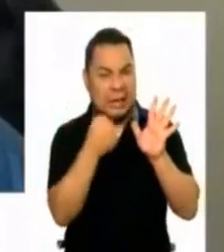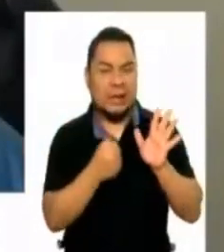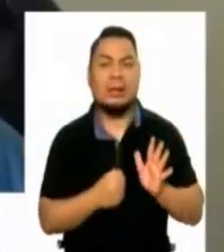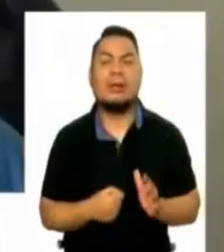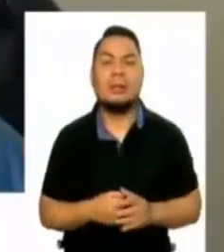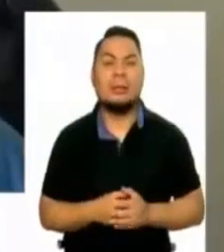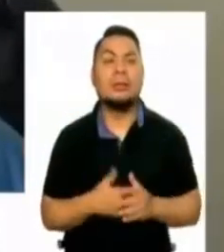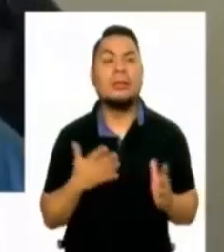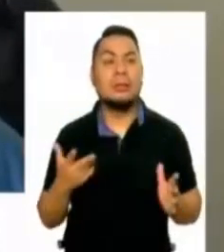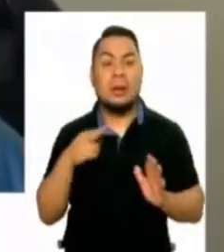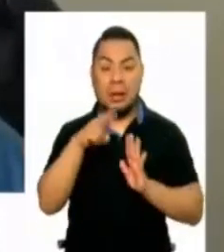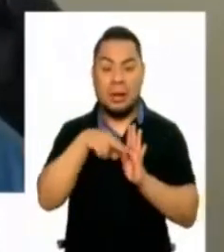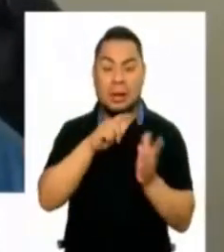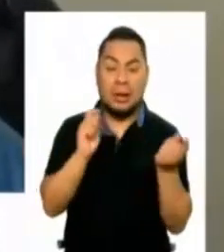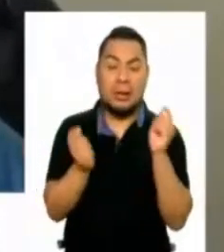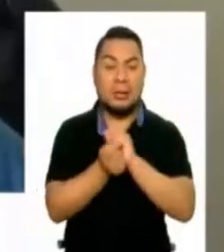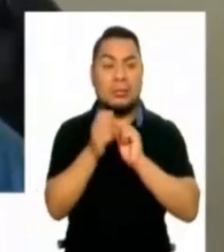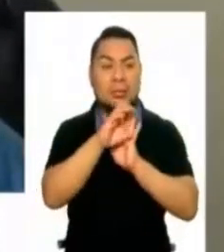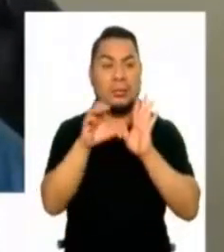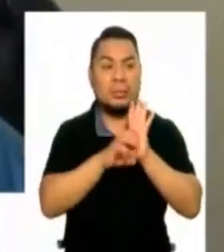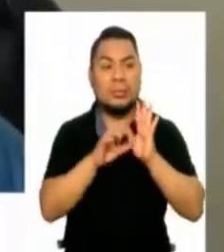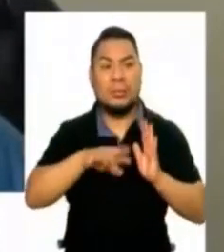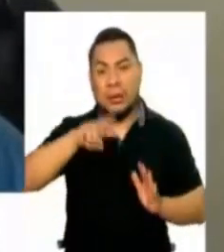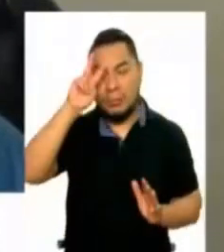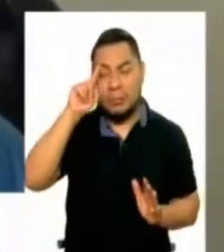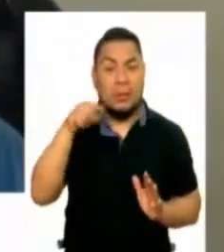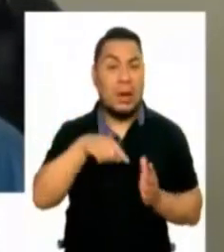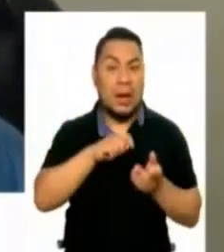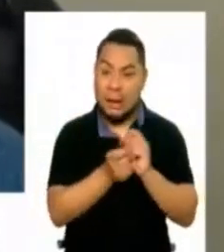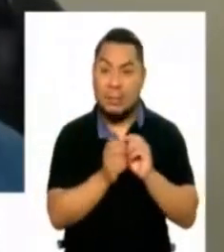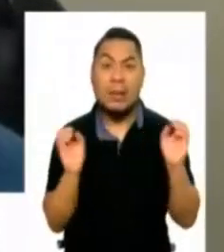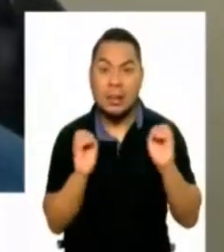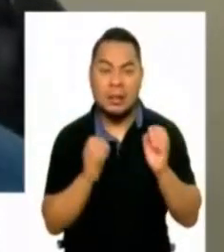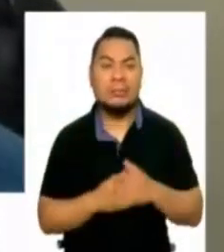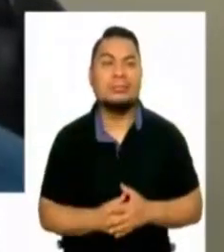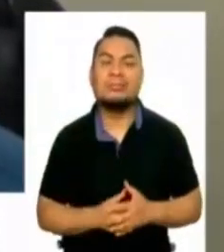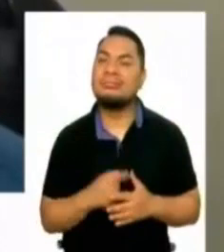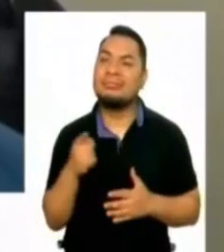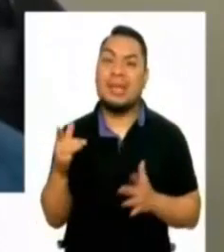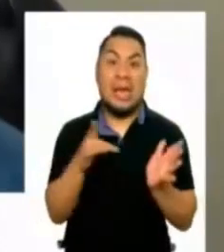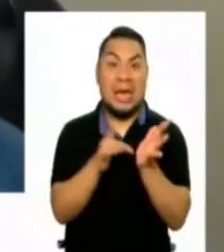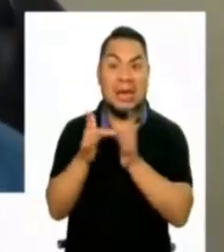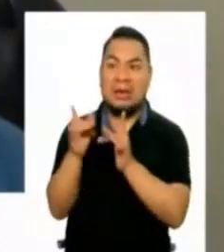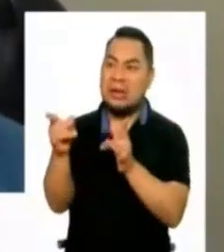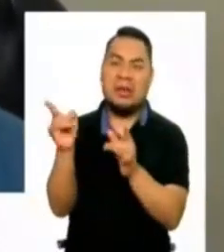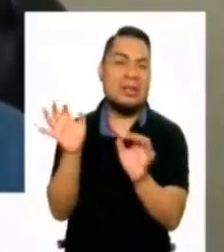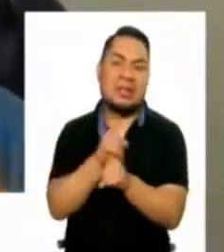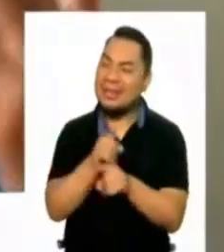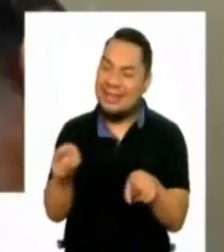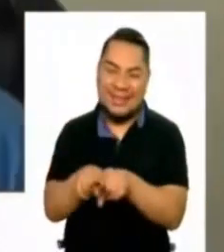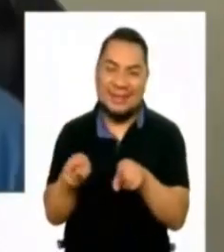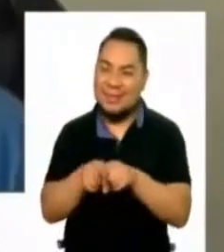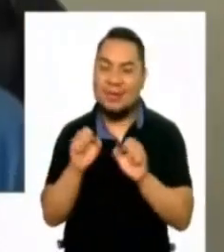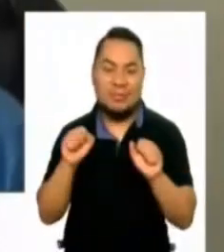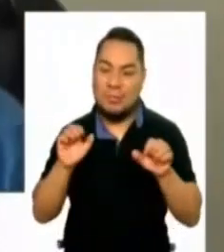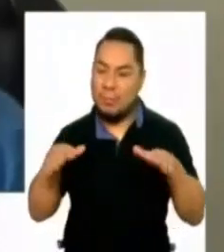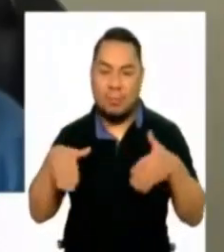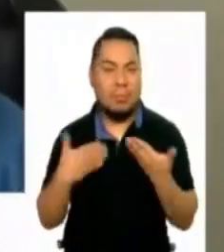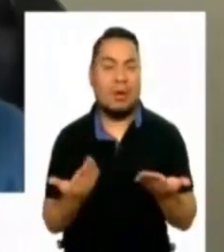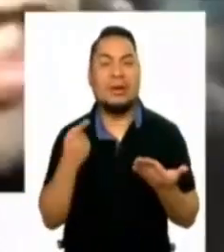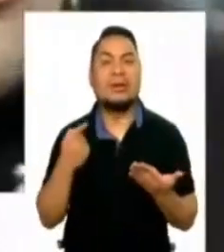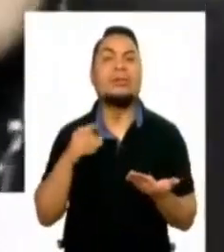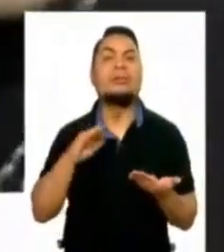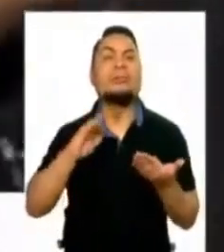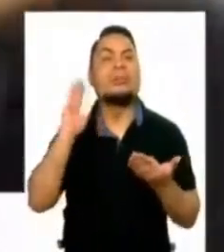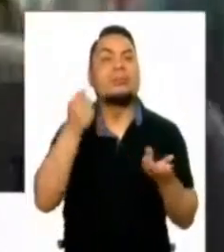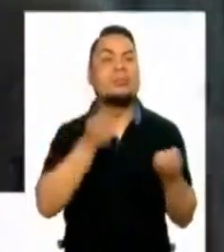cambien las reglas de juego constitucionales en nuestro país, ni Jesucristo podría levantar a nuestro